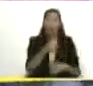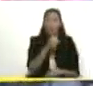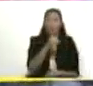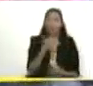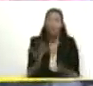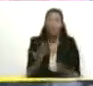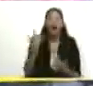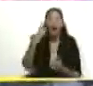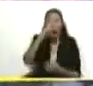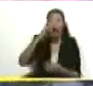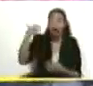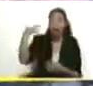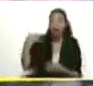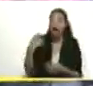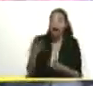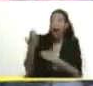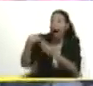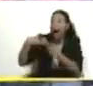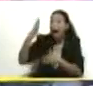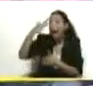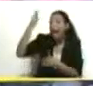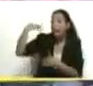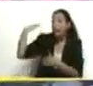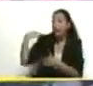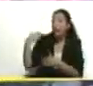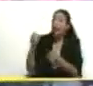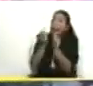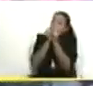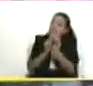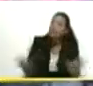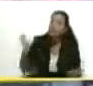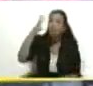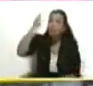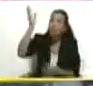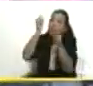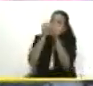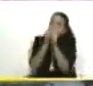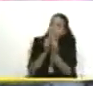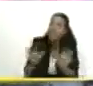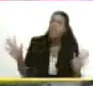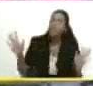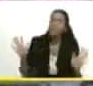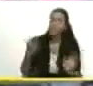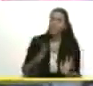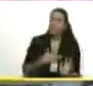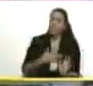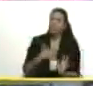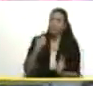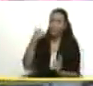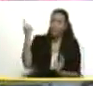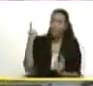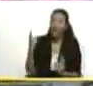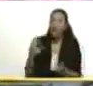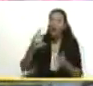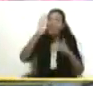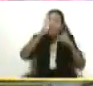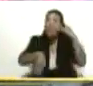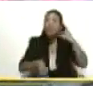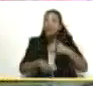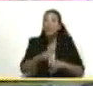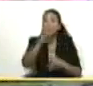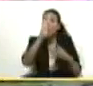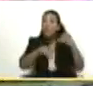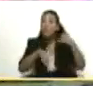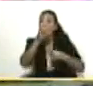Nosotros tuvimos la bendición de Dios, tengo que decirlo así, de que a finales de los